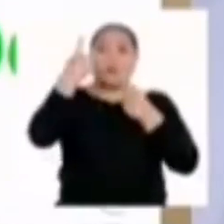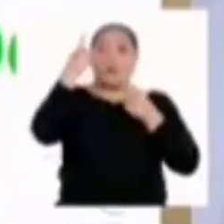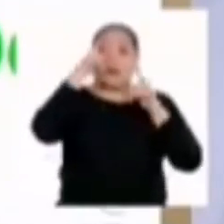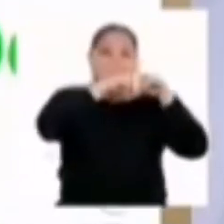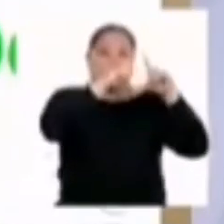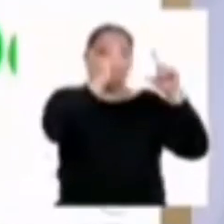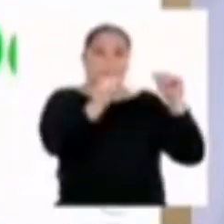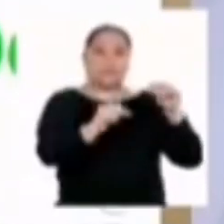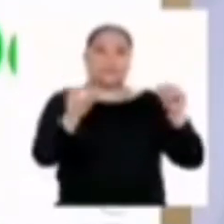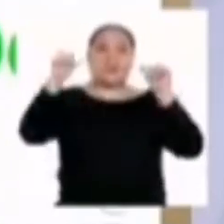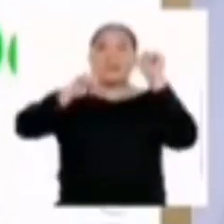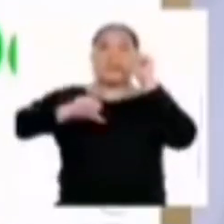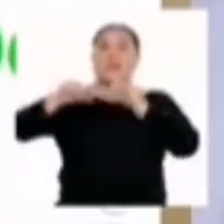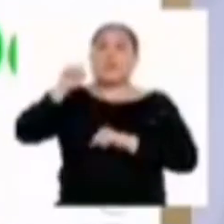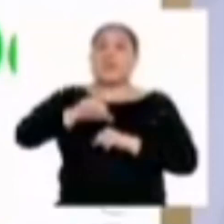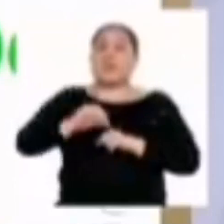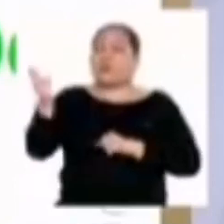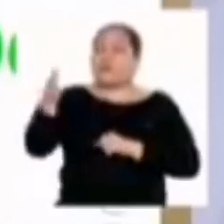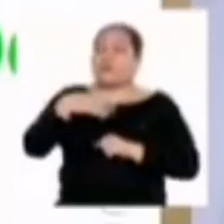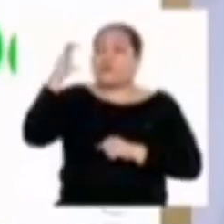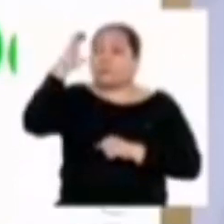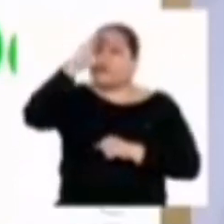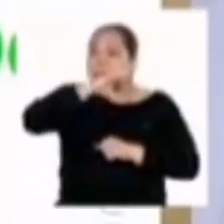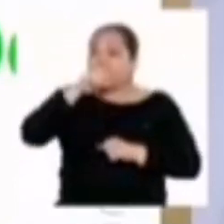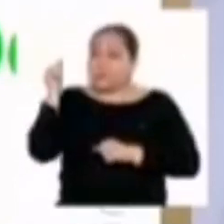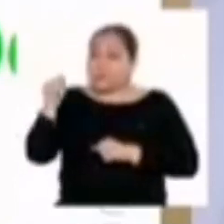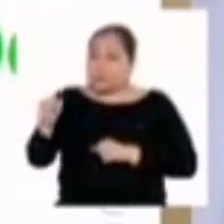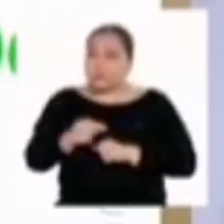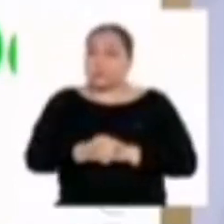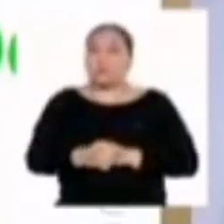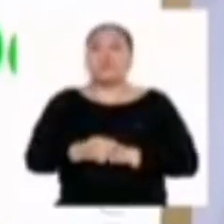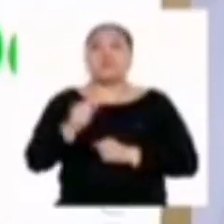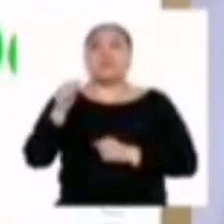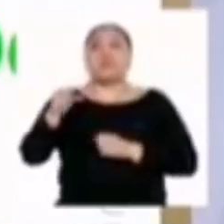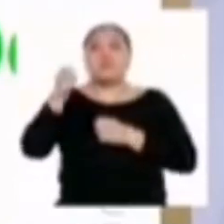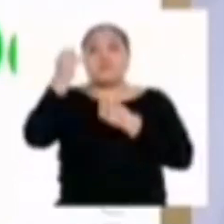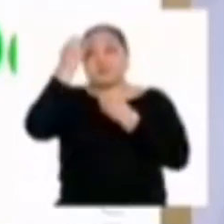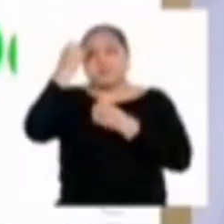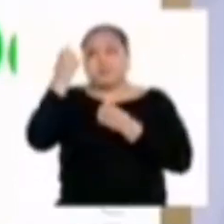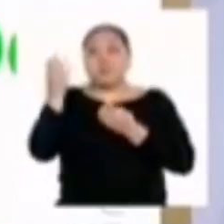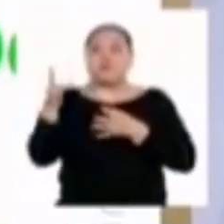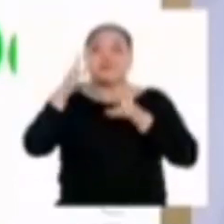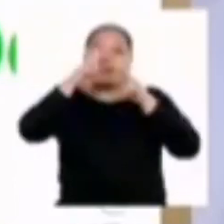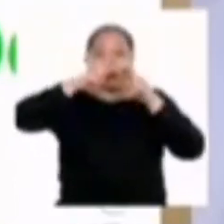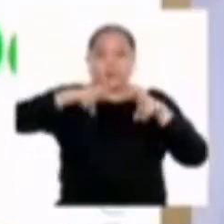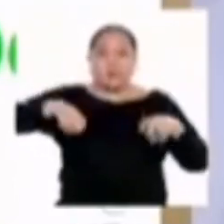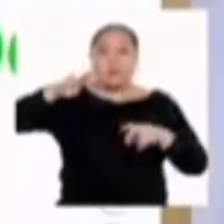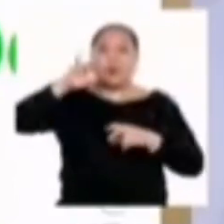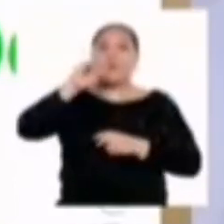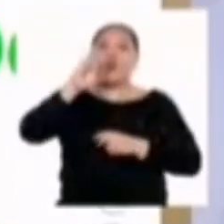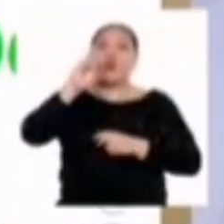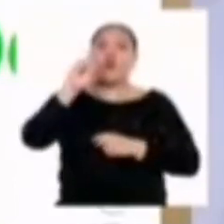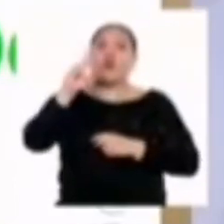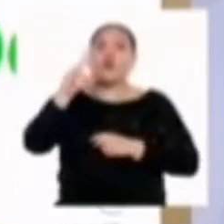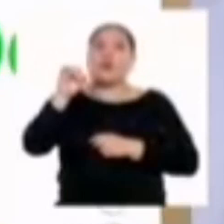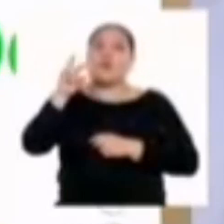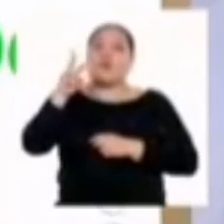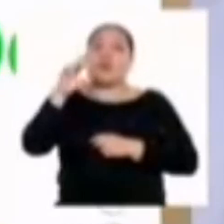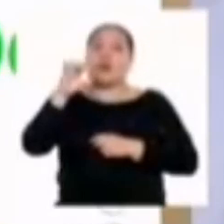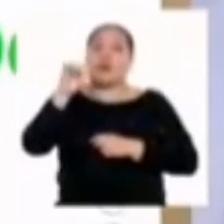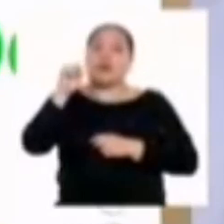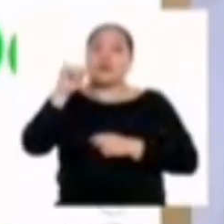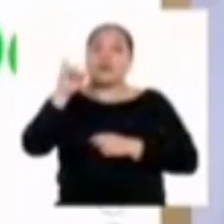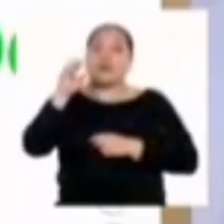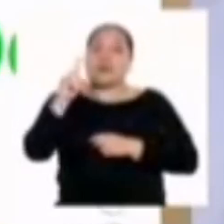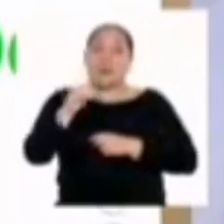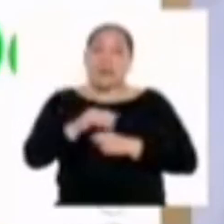es un párrafo científico porque ha recurrido a una investigación y cita el informe de evaluación global sobre biodiversidad y servicios de los